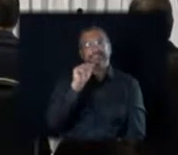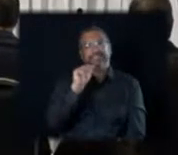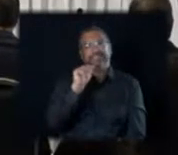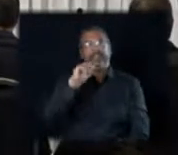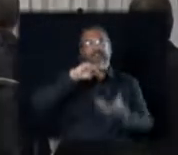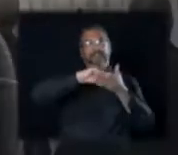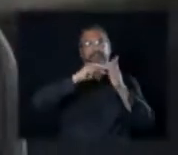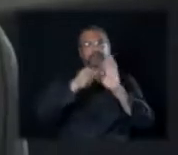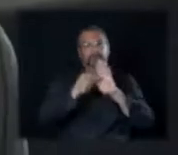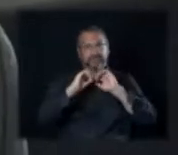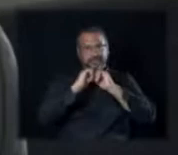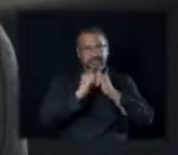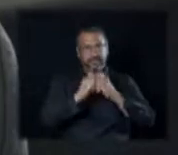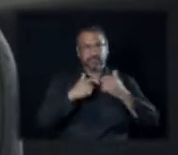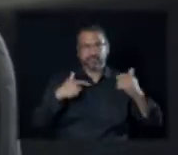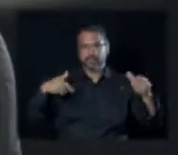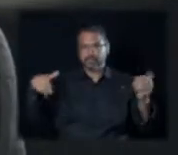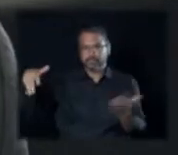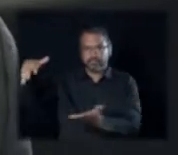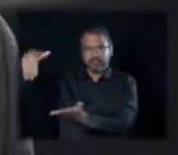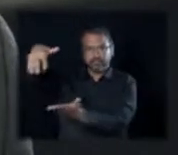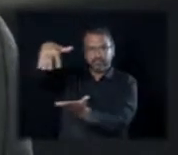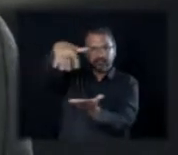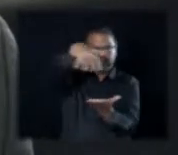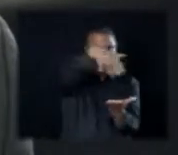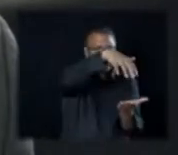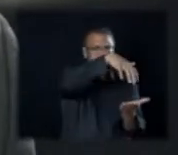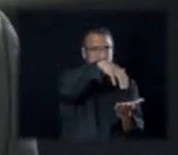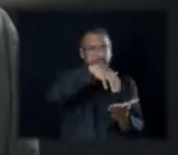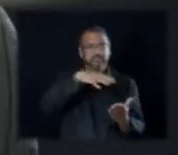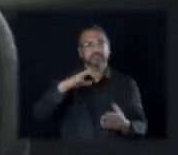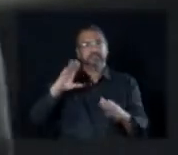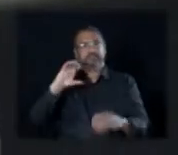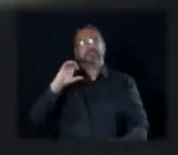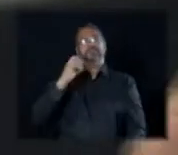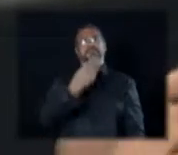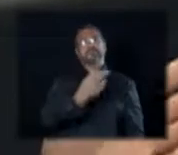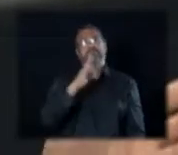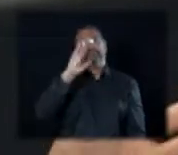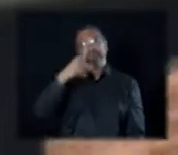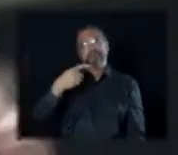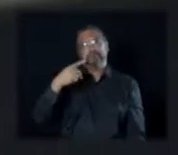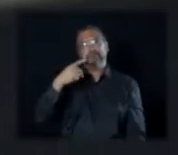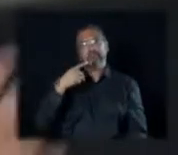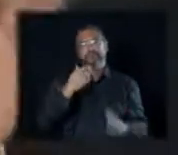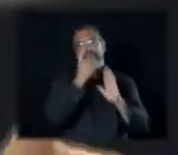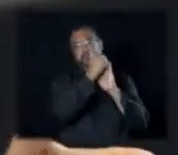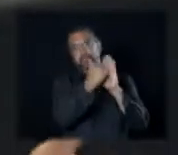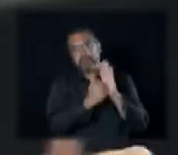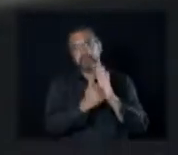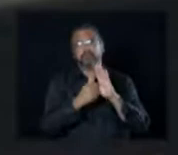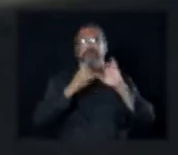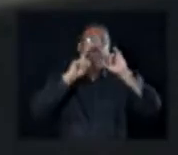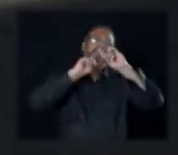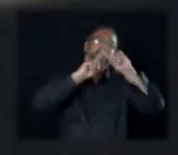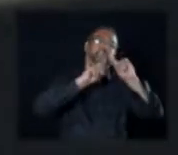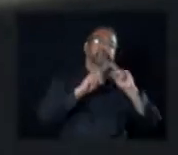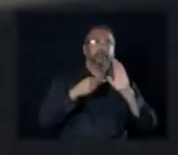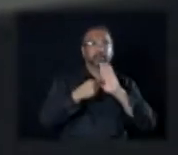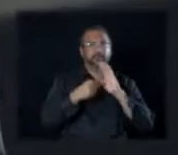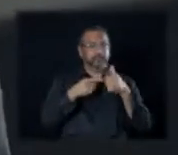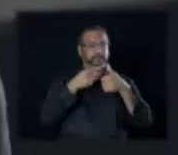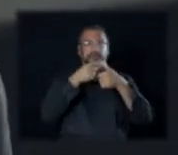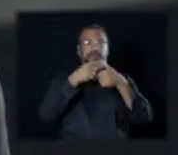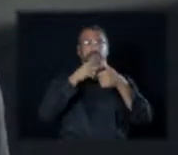Como parte del trabajo del Departamento de Hacienda, todos los bancos en Puerto Rico deben proveer evidencia de las cuentas bancarias para establecer.